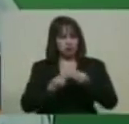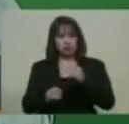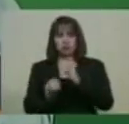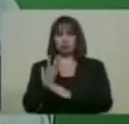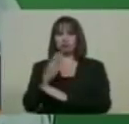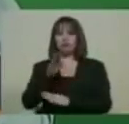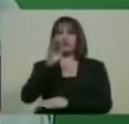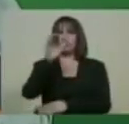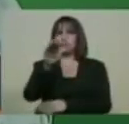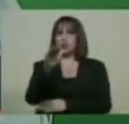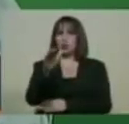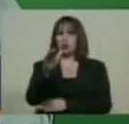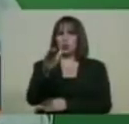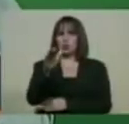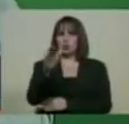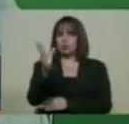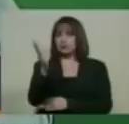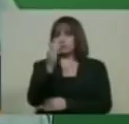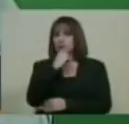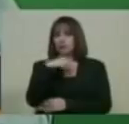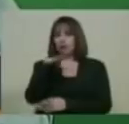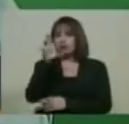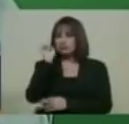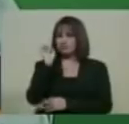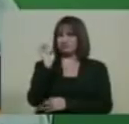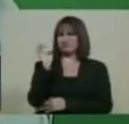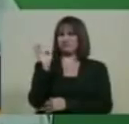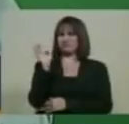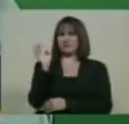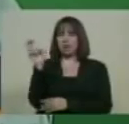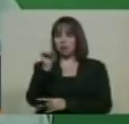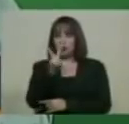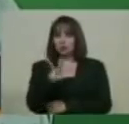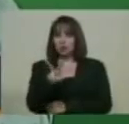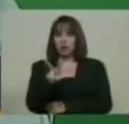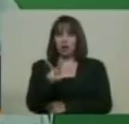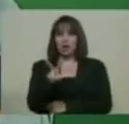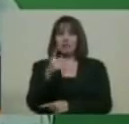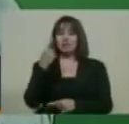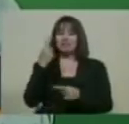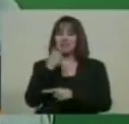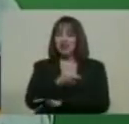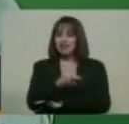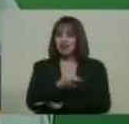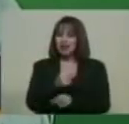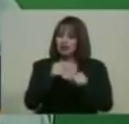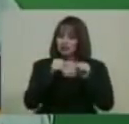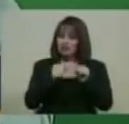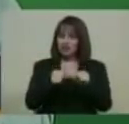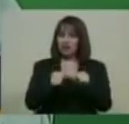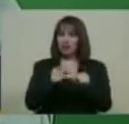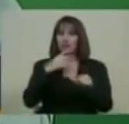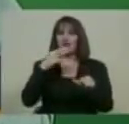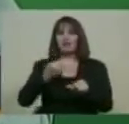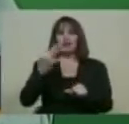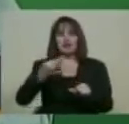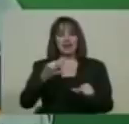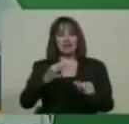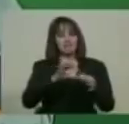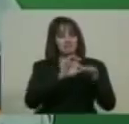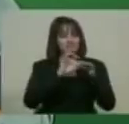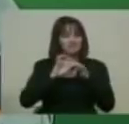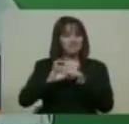futuro sin entender que Venezuela debe consolidar y Venezuela